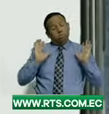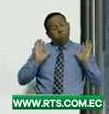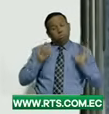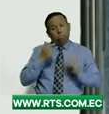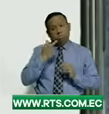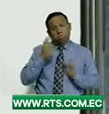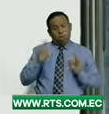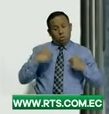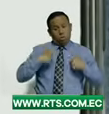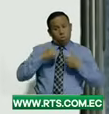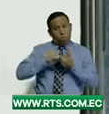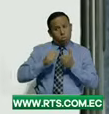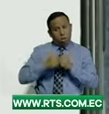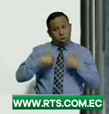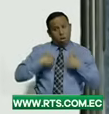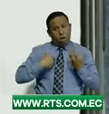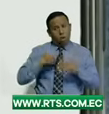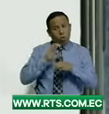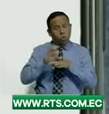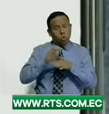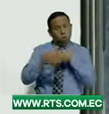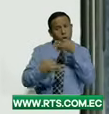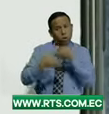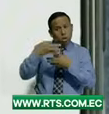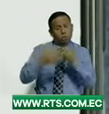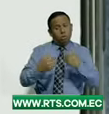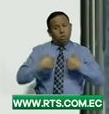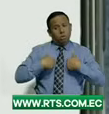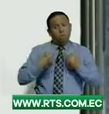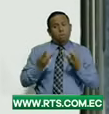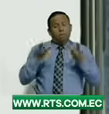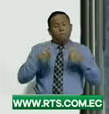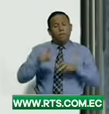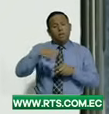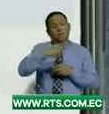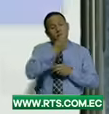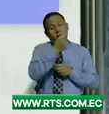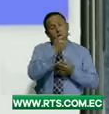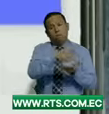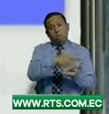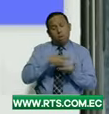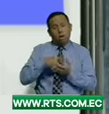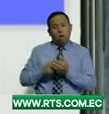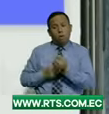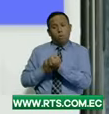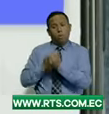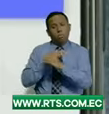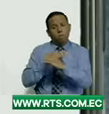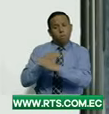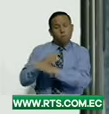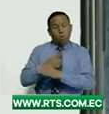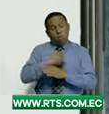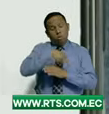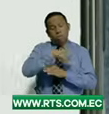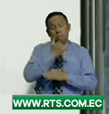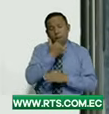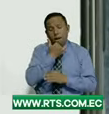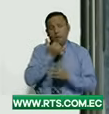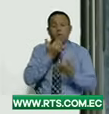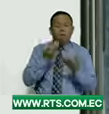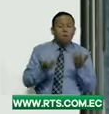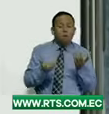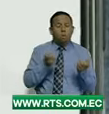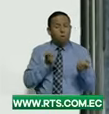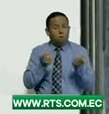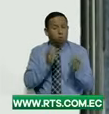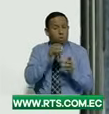me meten también en problemas con el Consejo de la Judicatura y voy a necesitar dinero para defenderme. En caso de que ustedes se equivoquen y no controlen